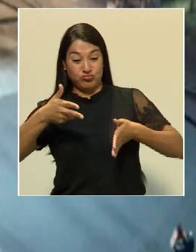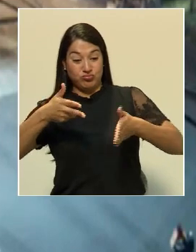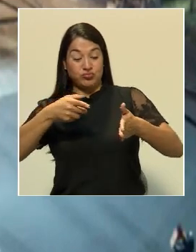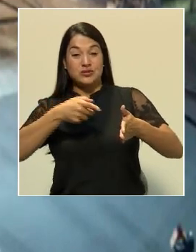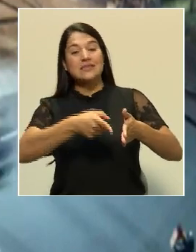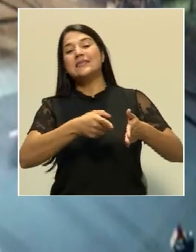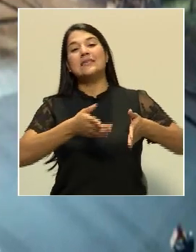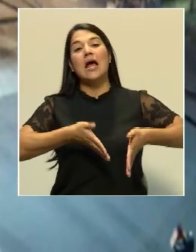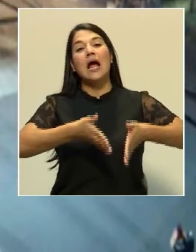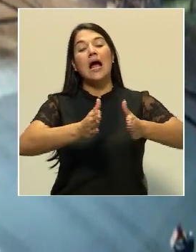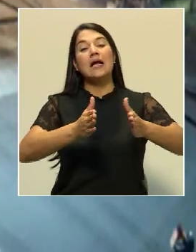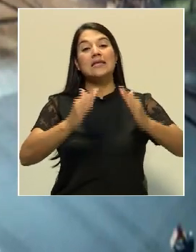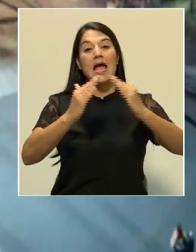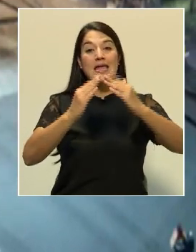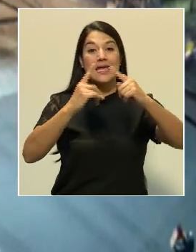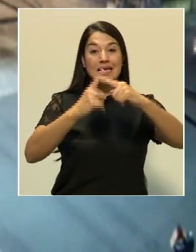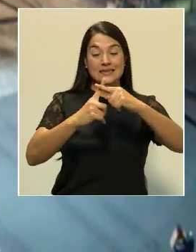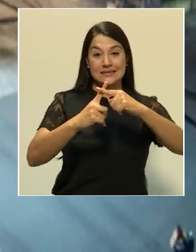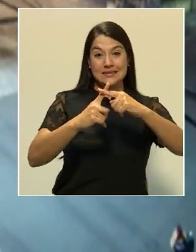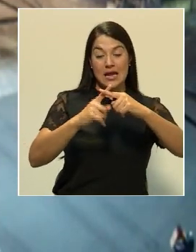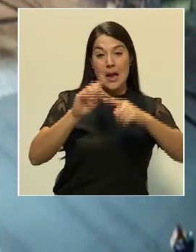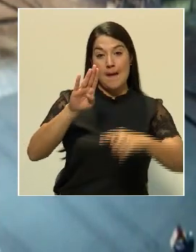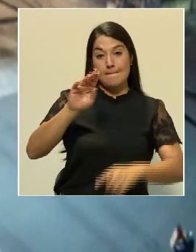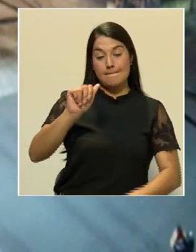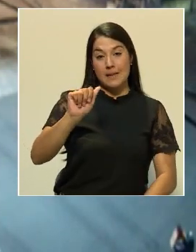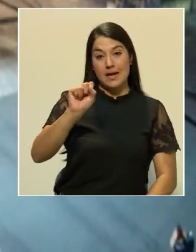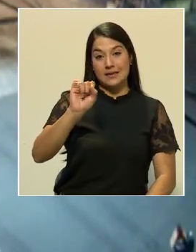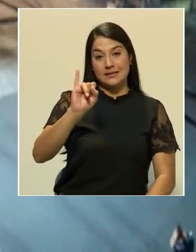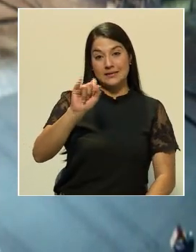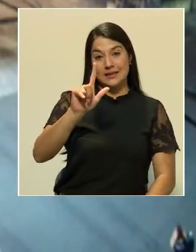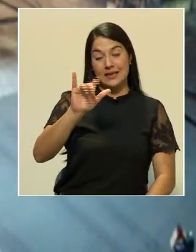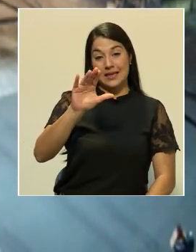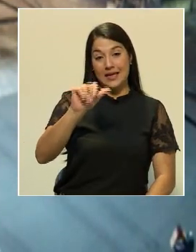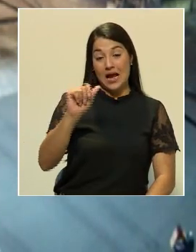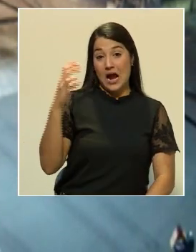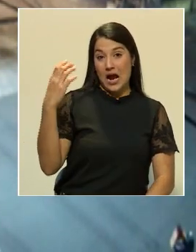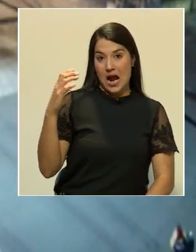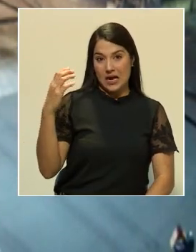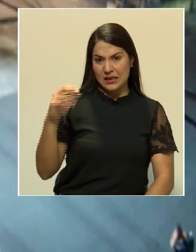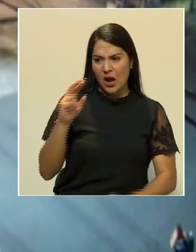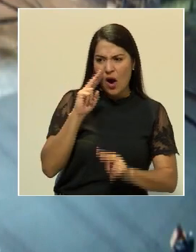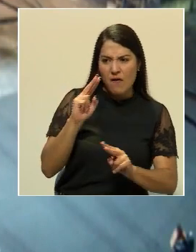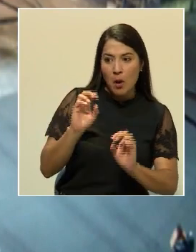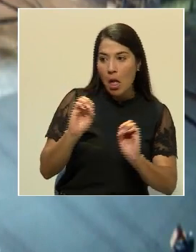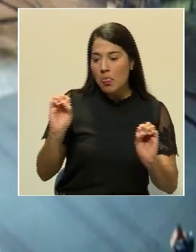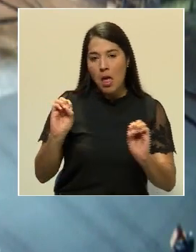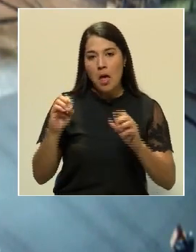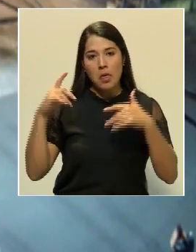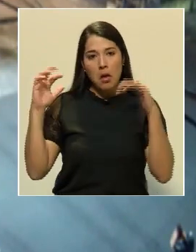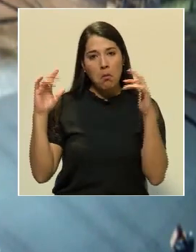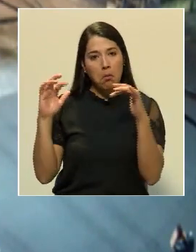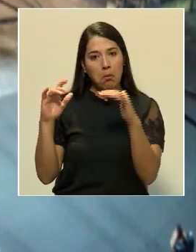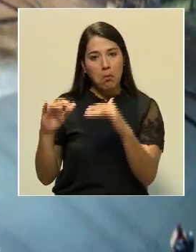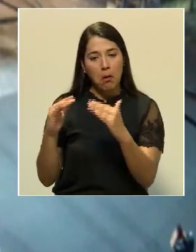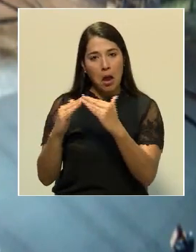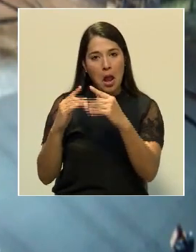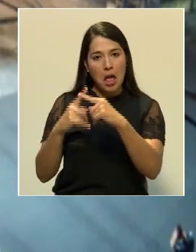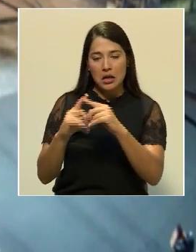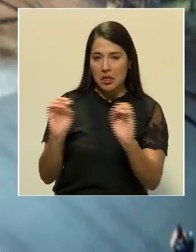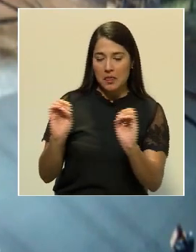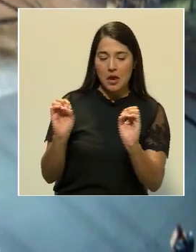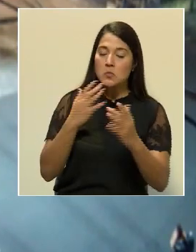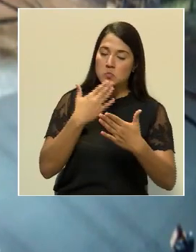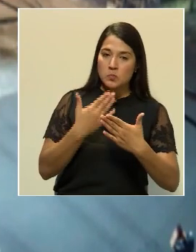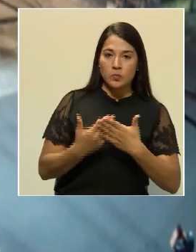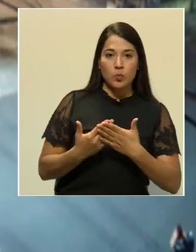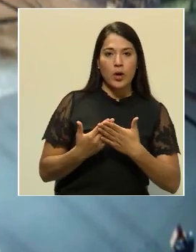Cartago. Para ver, no tenemos afluencia de romeros afortunadamente y se ve muy